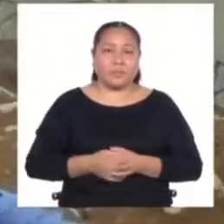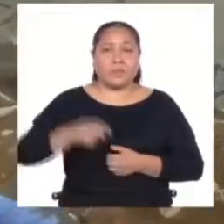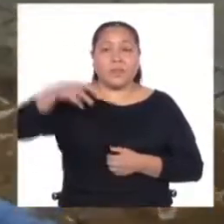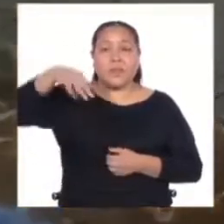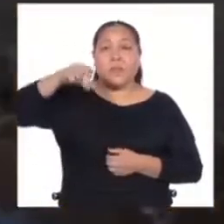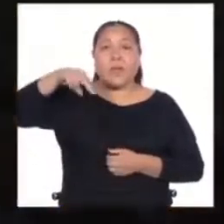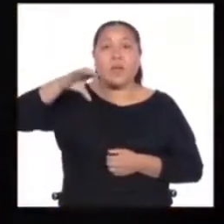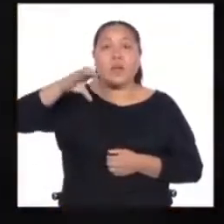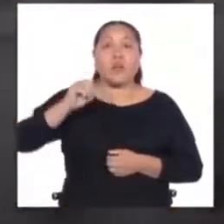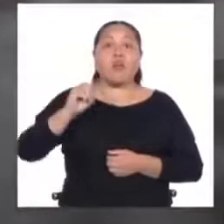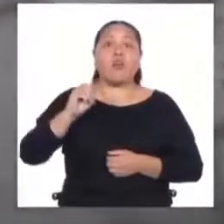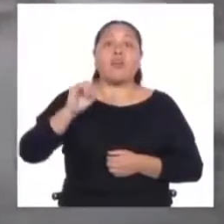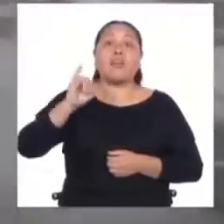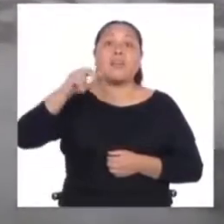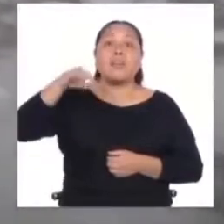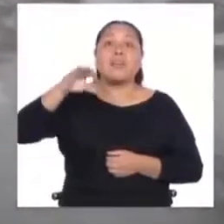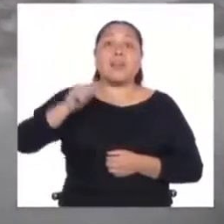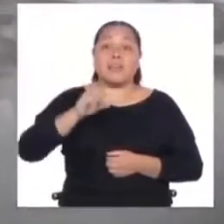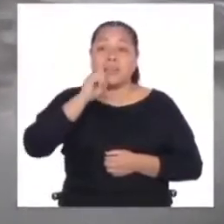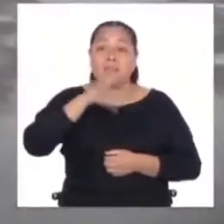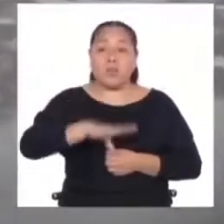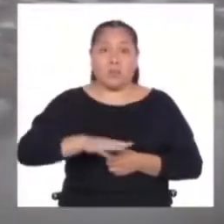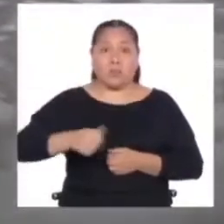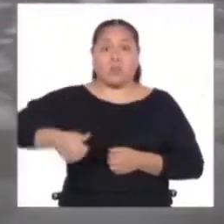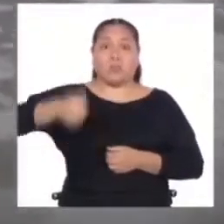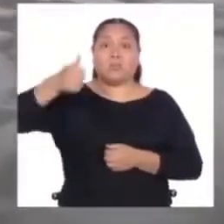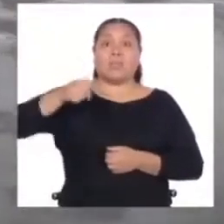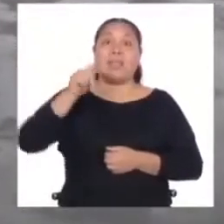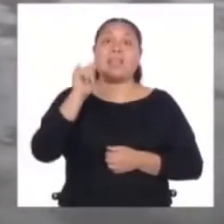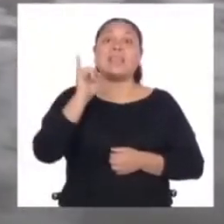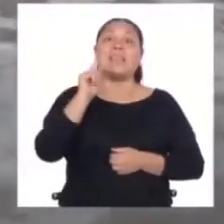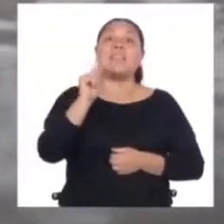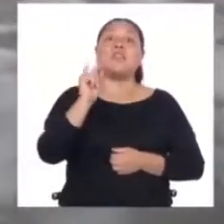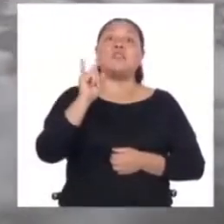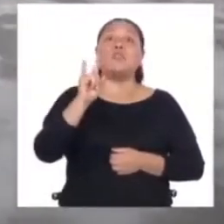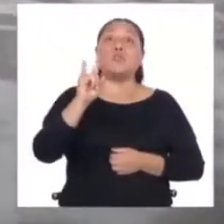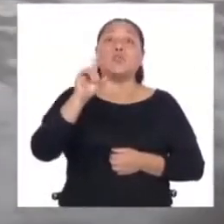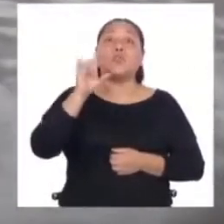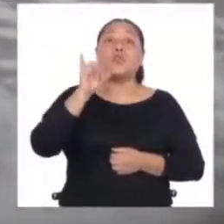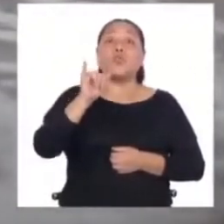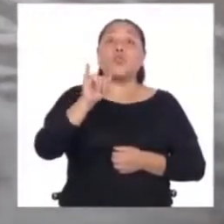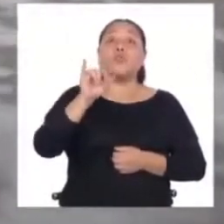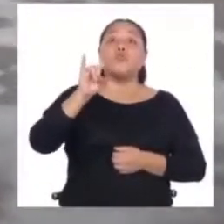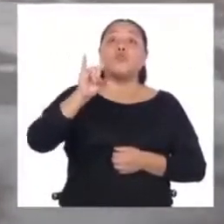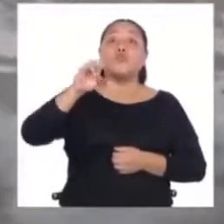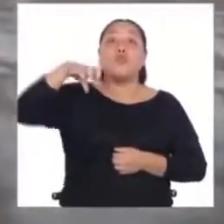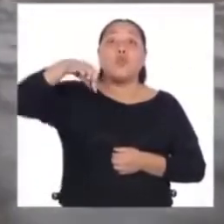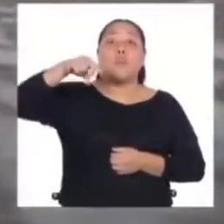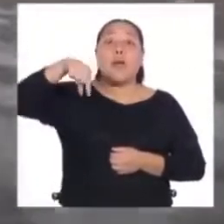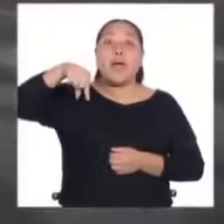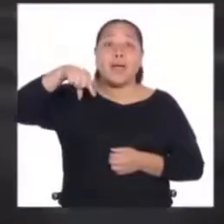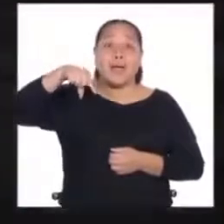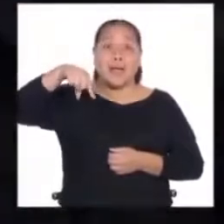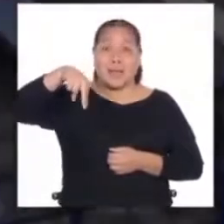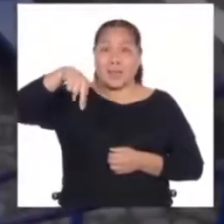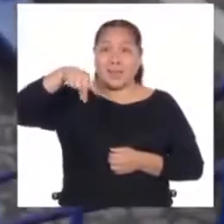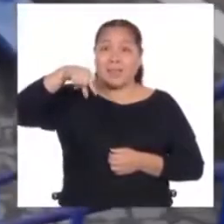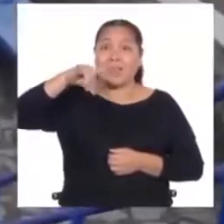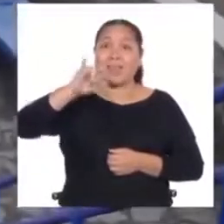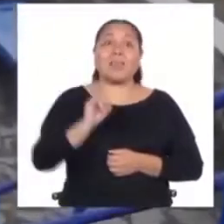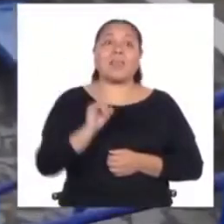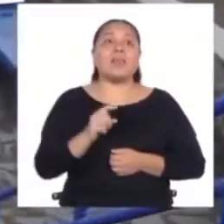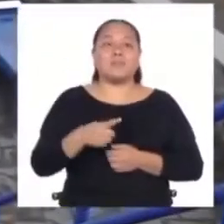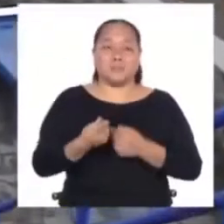Manco Inca dispuso que su bravo general Titu Yupanqui, también conocido como Kisu Yupanqui, comandase